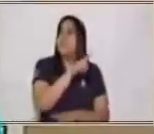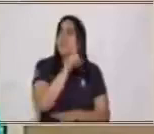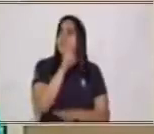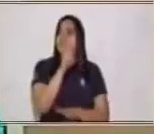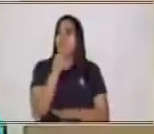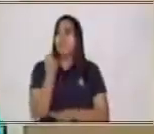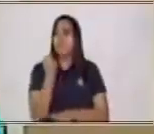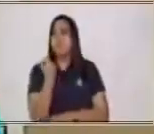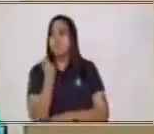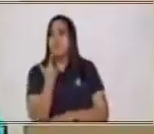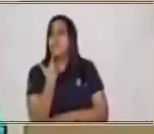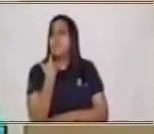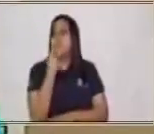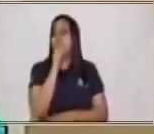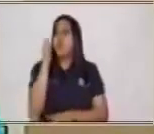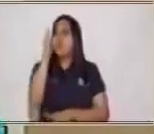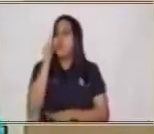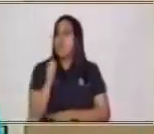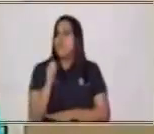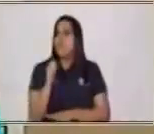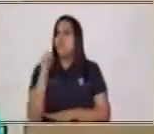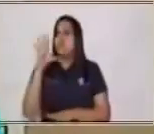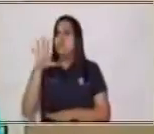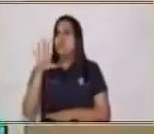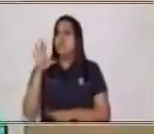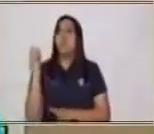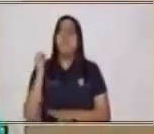625 dividido 5 nos da